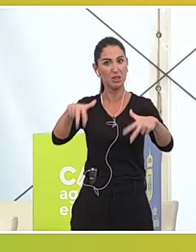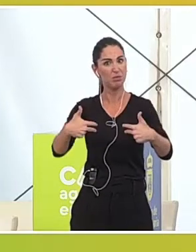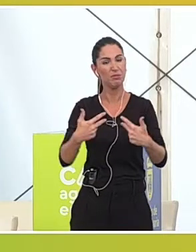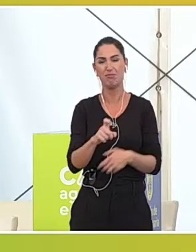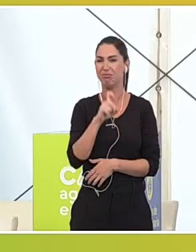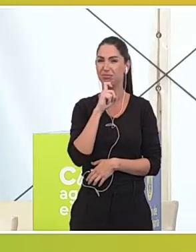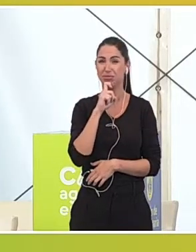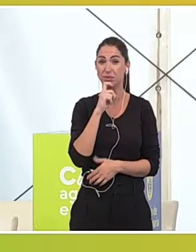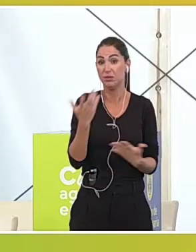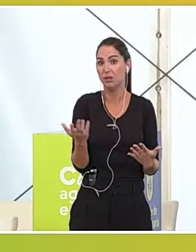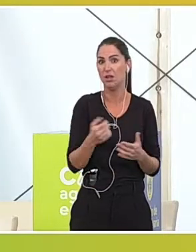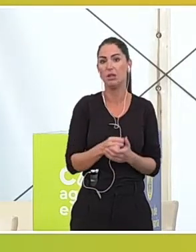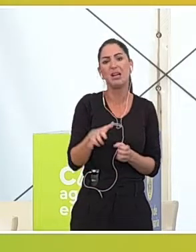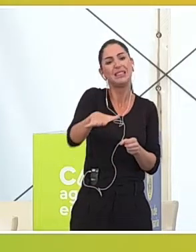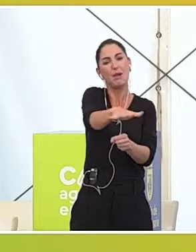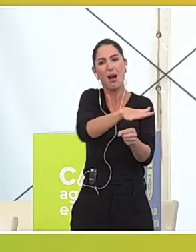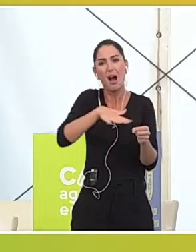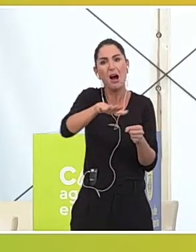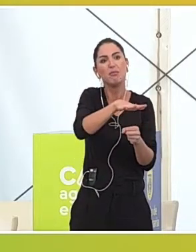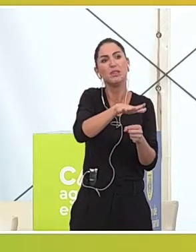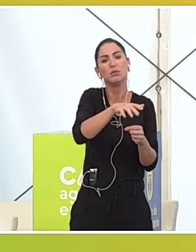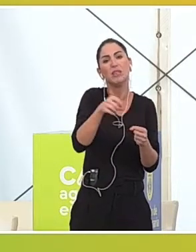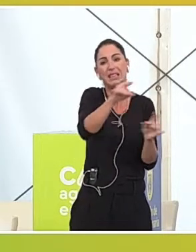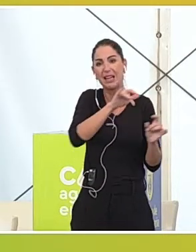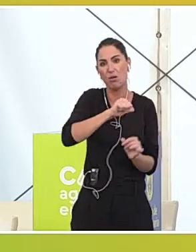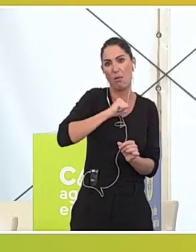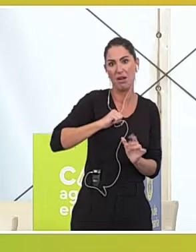otra por encontrarse dentro de un ámbito de terreno privado, ¿vale?